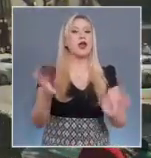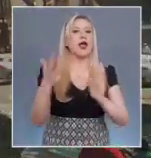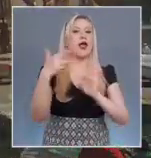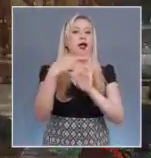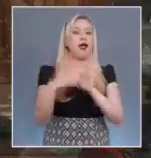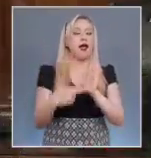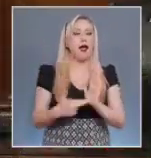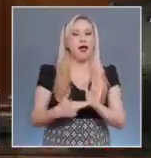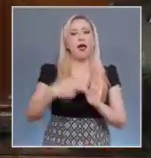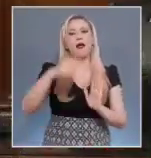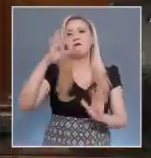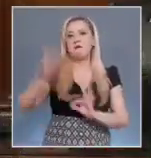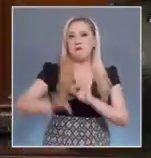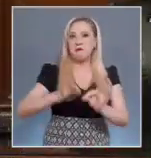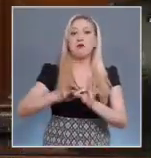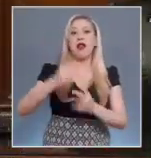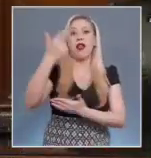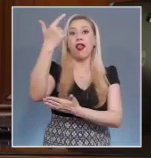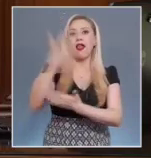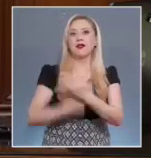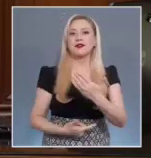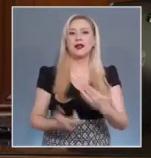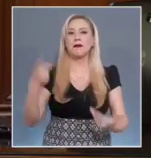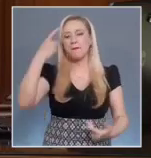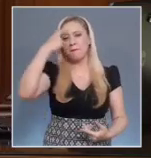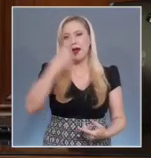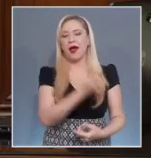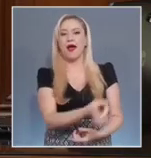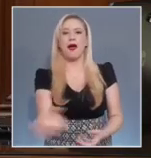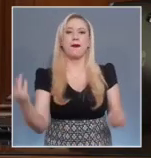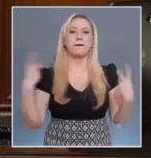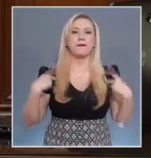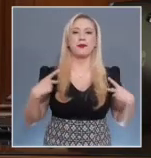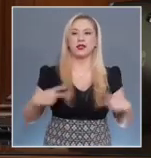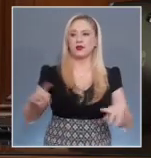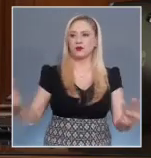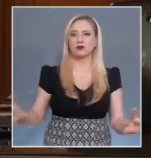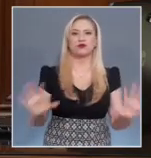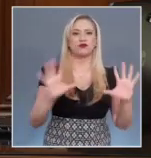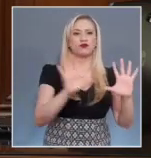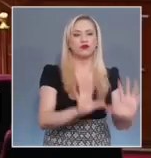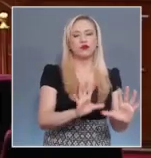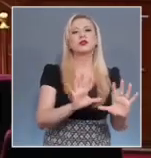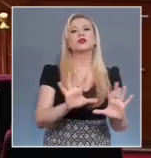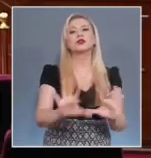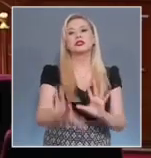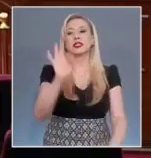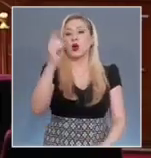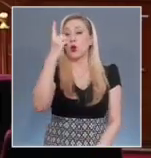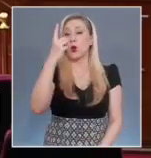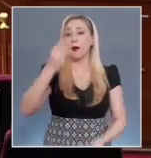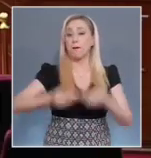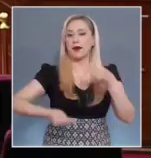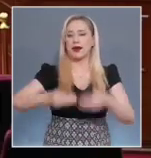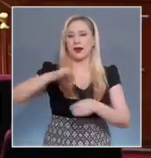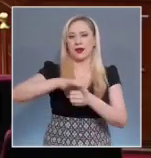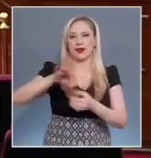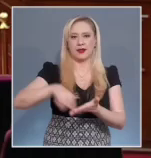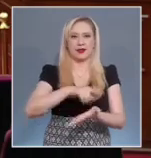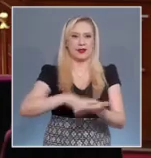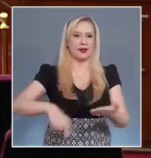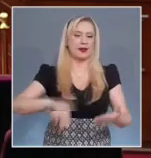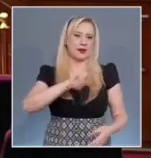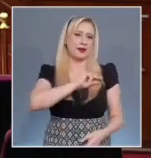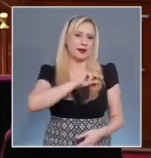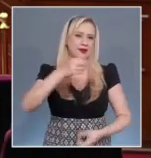proceso de designación de una magistrada de la Sala Regional Especializada del Tribunal Electoral. 19 aspirantes participarán en